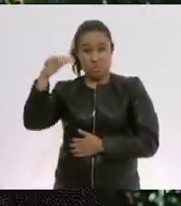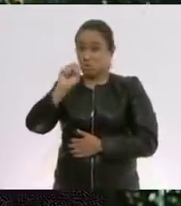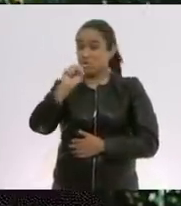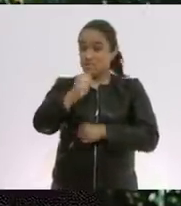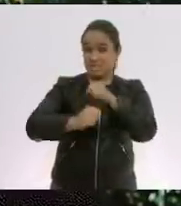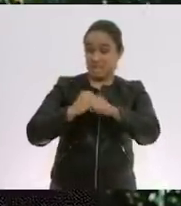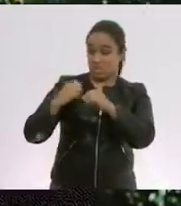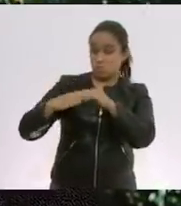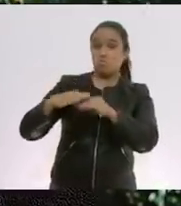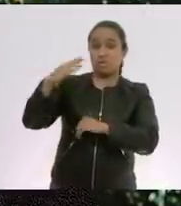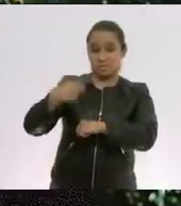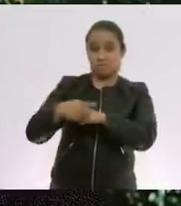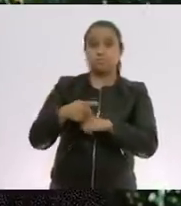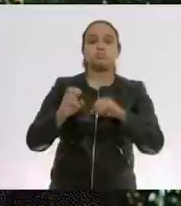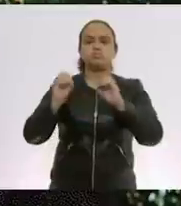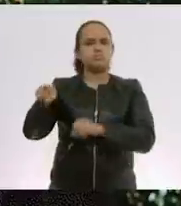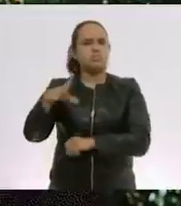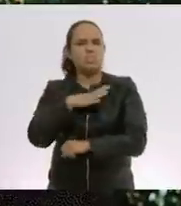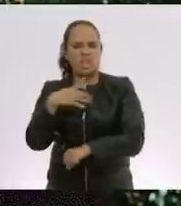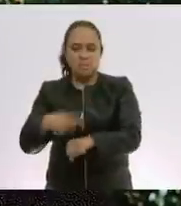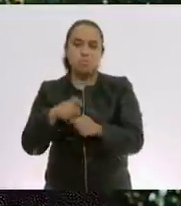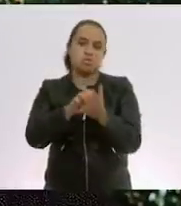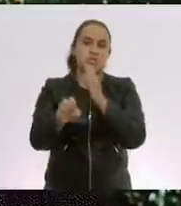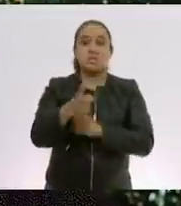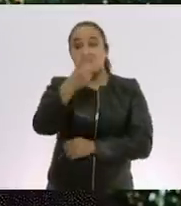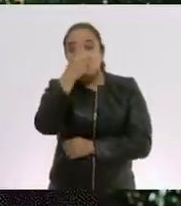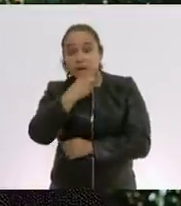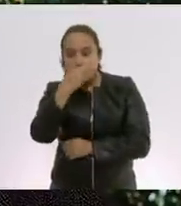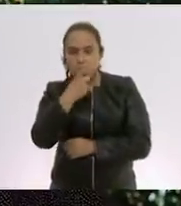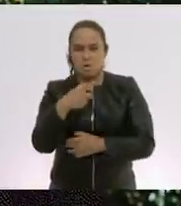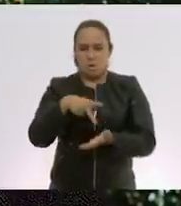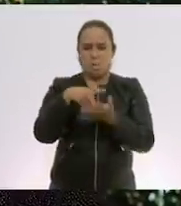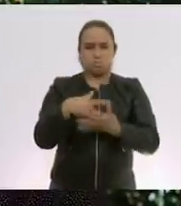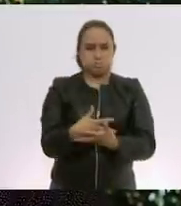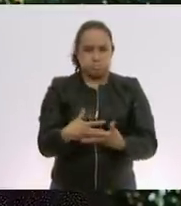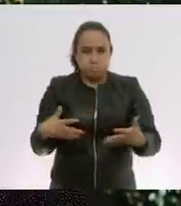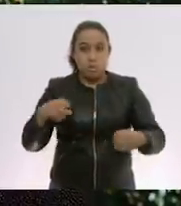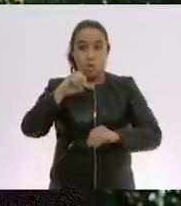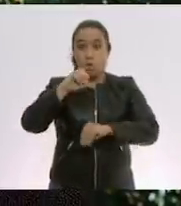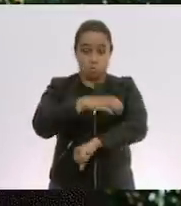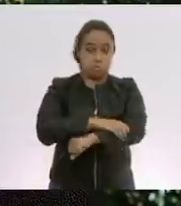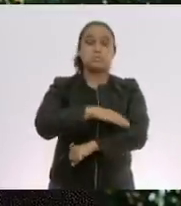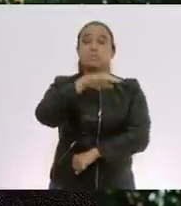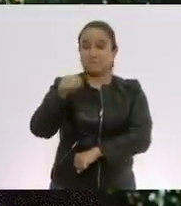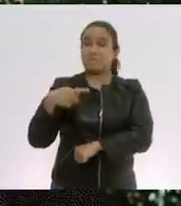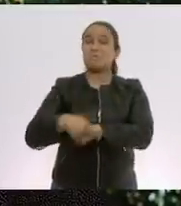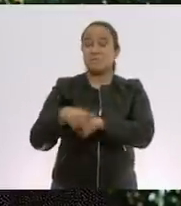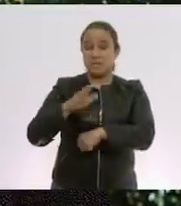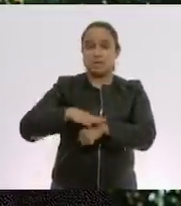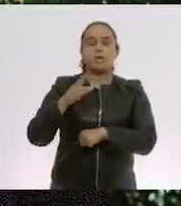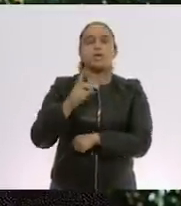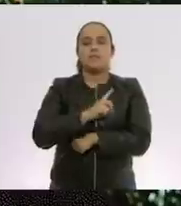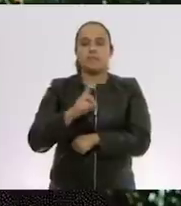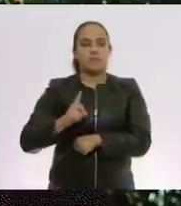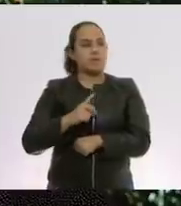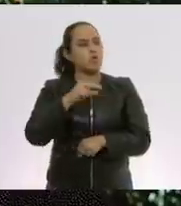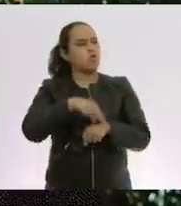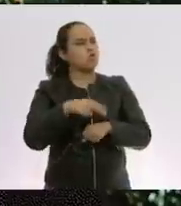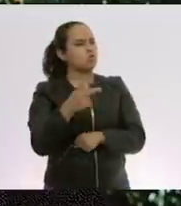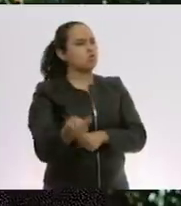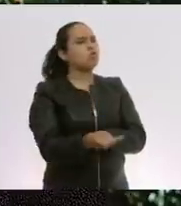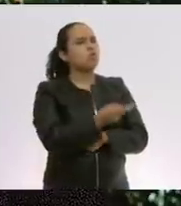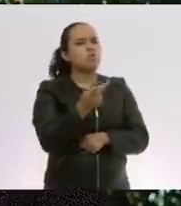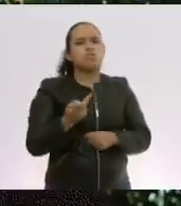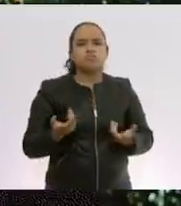años o personas con enfermedades como diabetes, obesidad o hipertensión. Entonces, hay que consultar al médico a distancia para